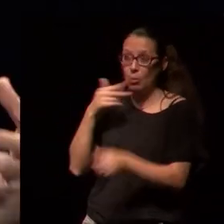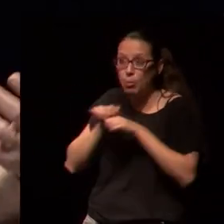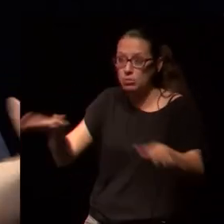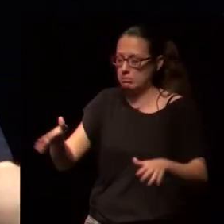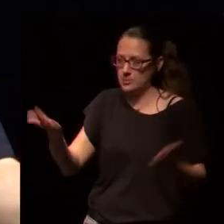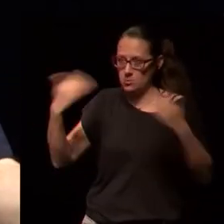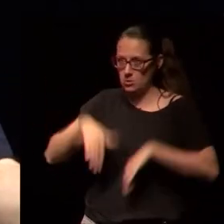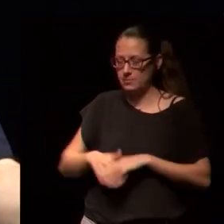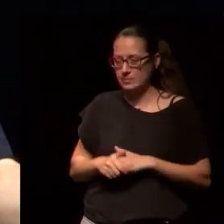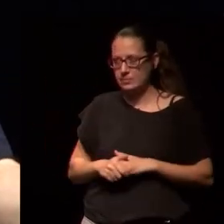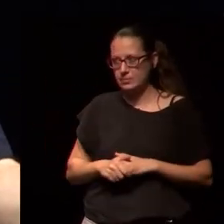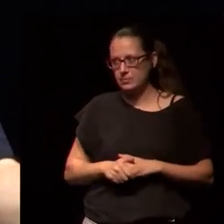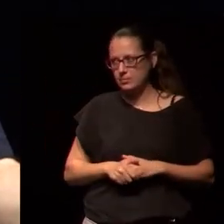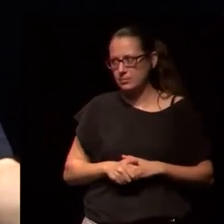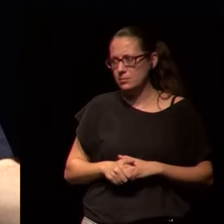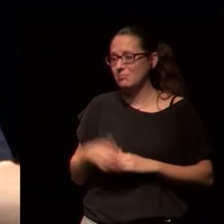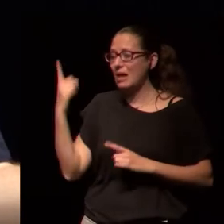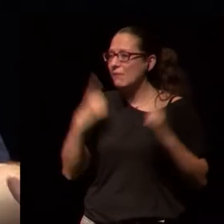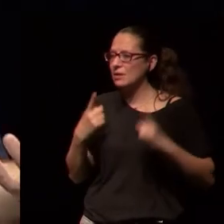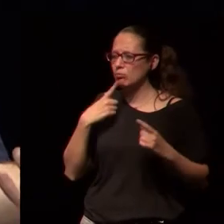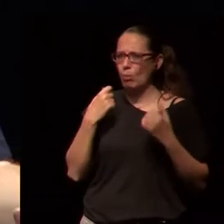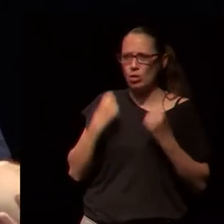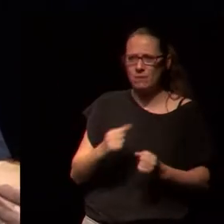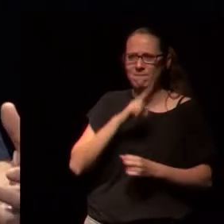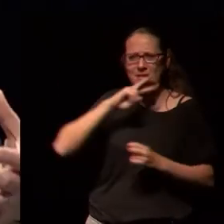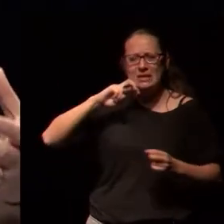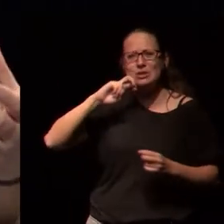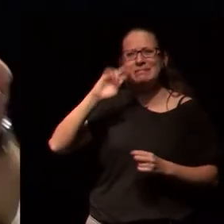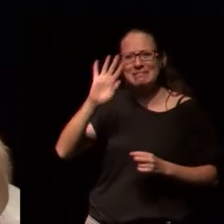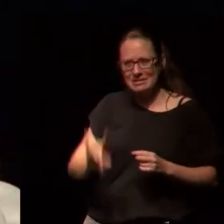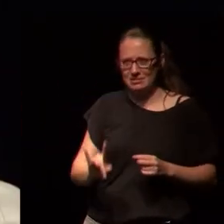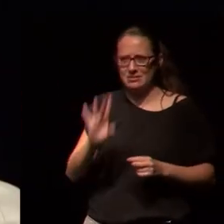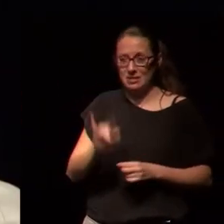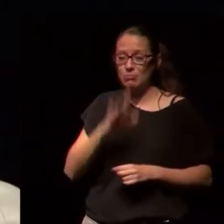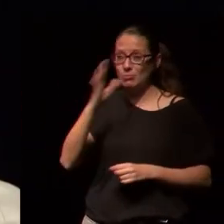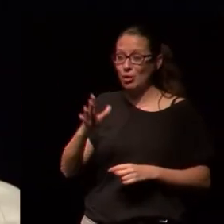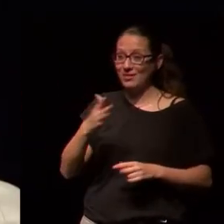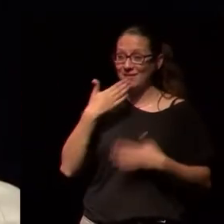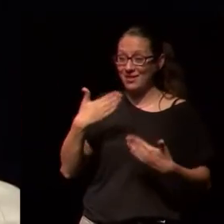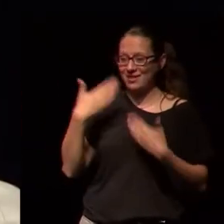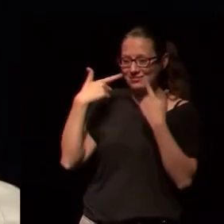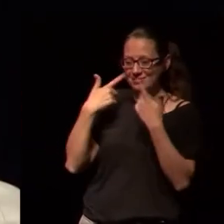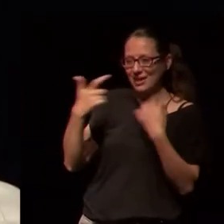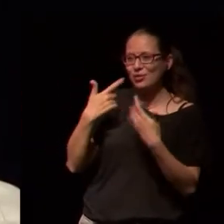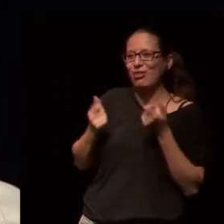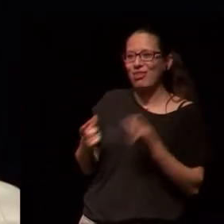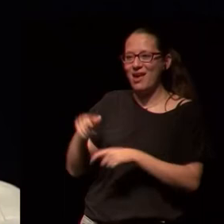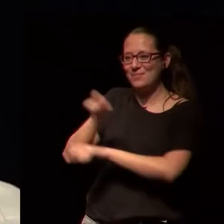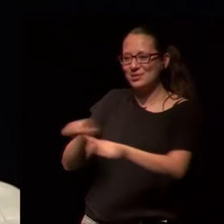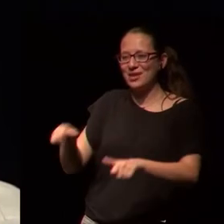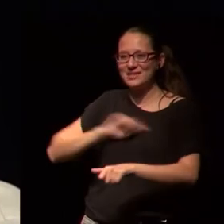a veces, poderoso, valioso, sí, porque hacía que las personas se sintieran más seguras de sí